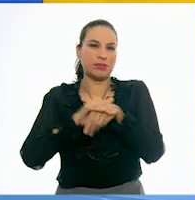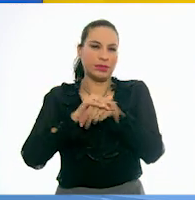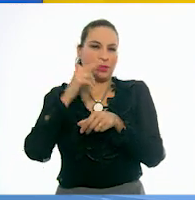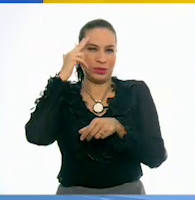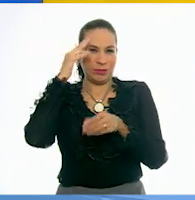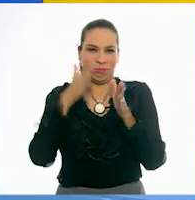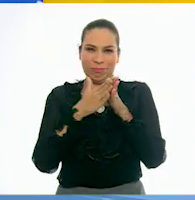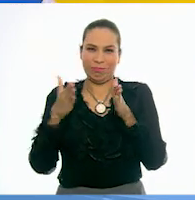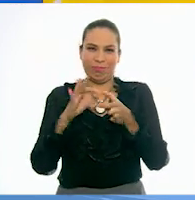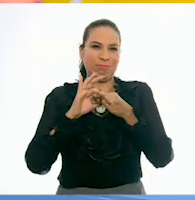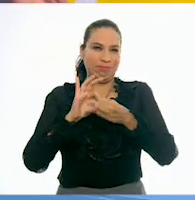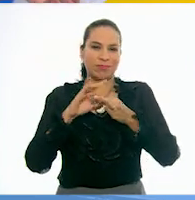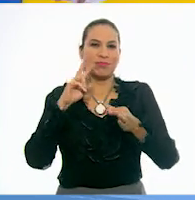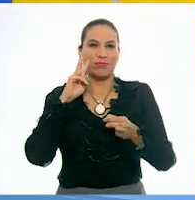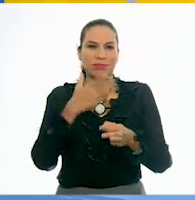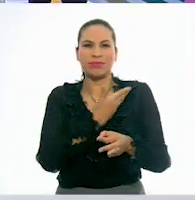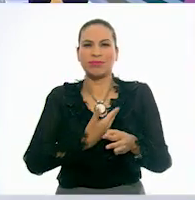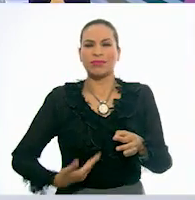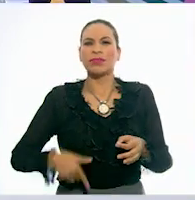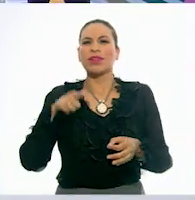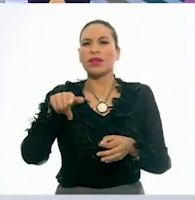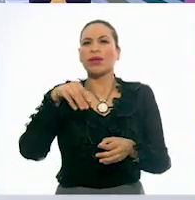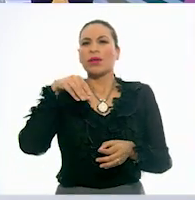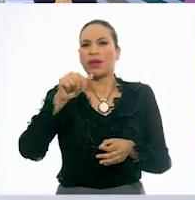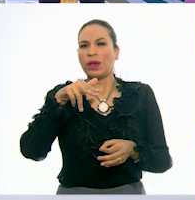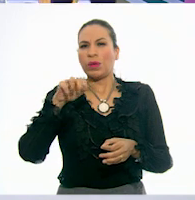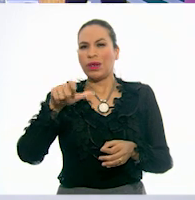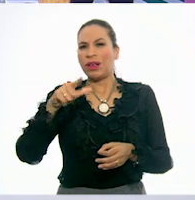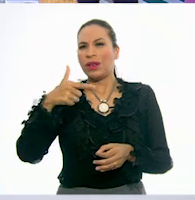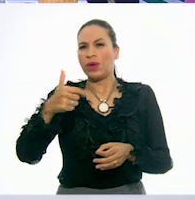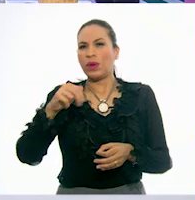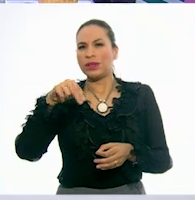del tiempo la presidencia de González? Claro.